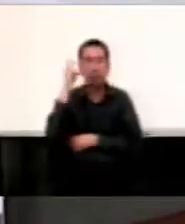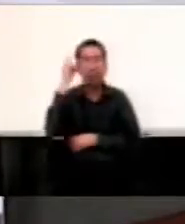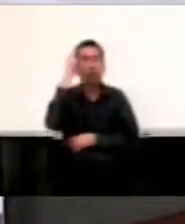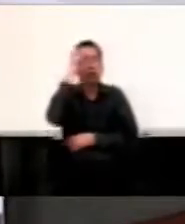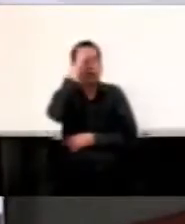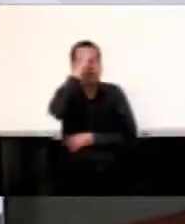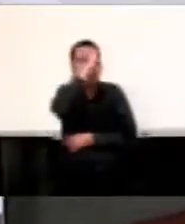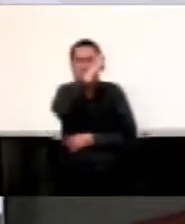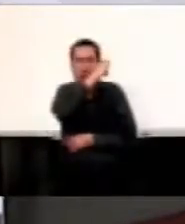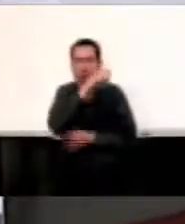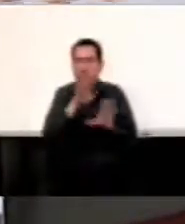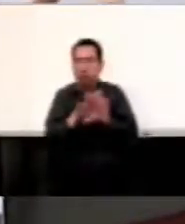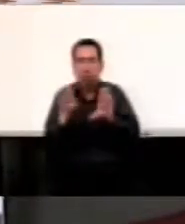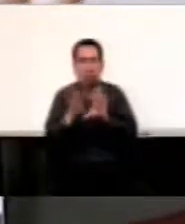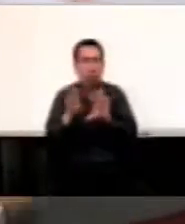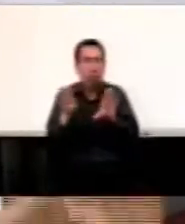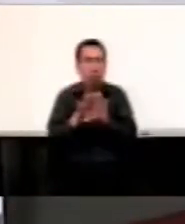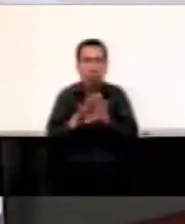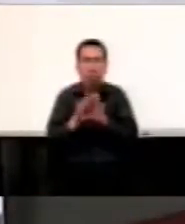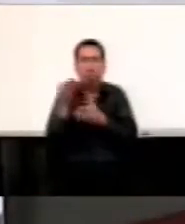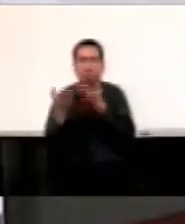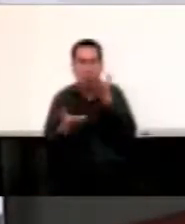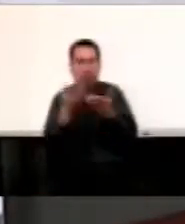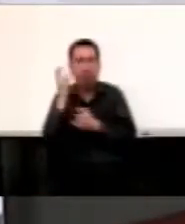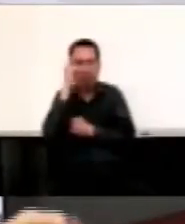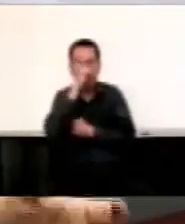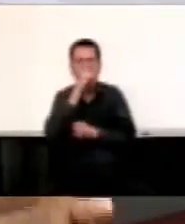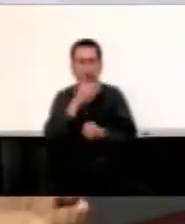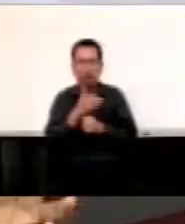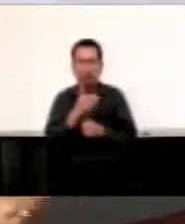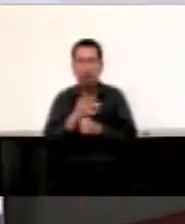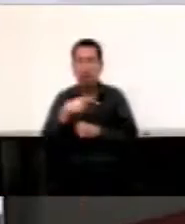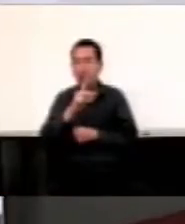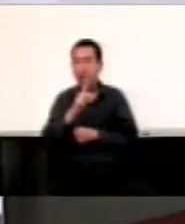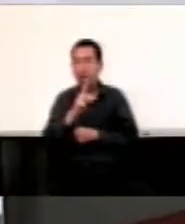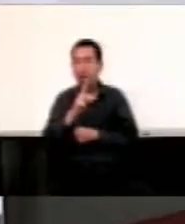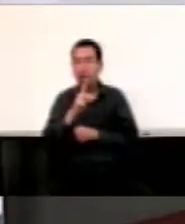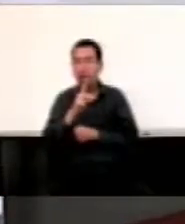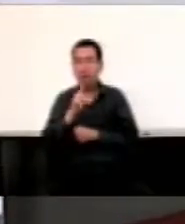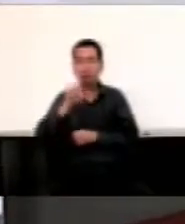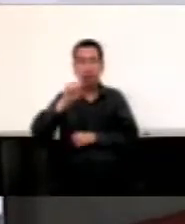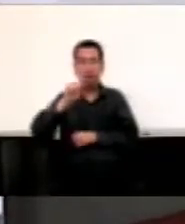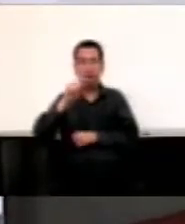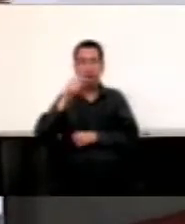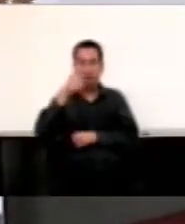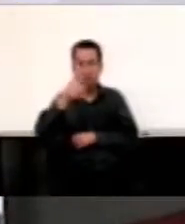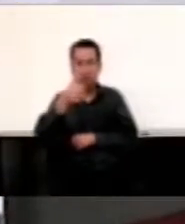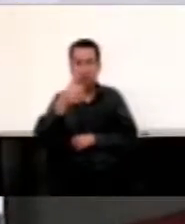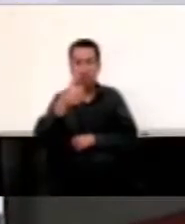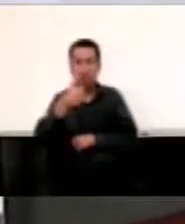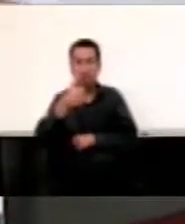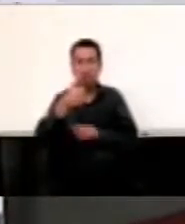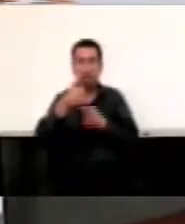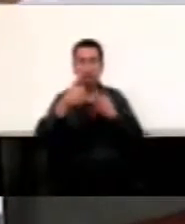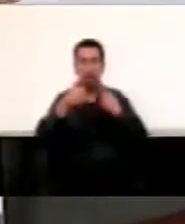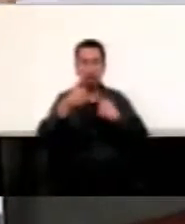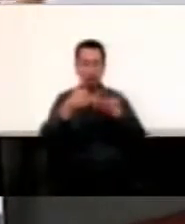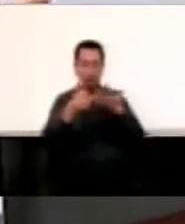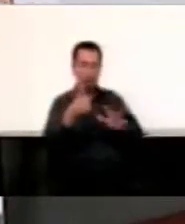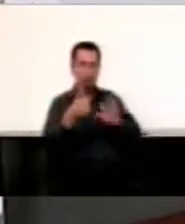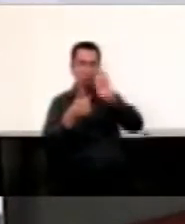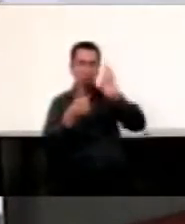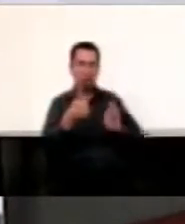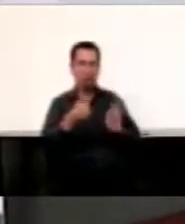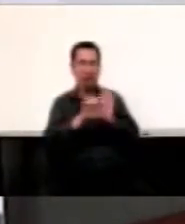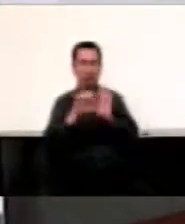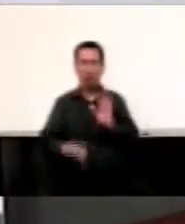poco complicado, ¿no? Porque los requisitos pues son complejos. Pero de esos 76, imagínense que lo logra el 10%,